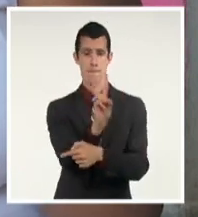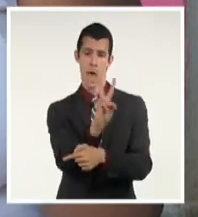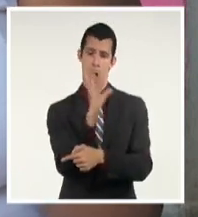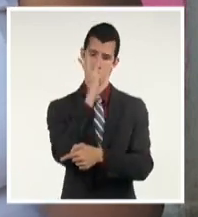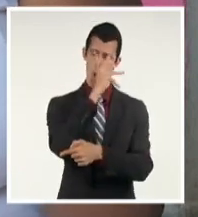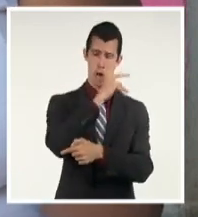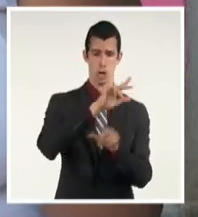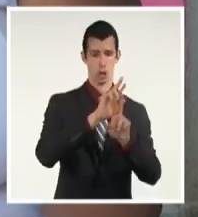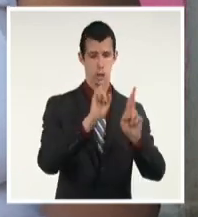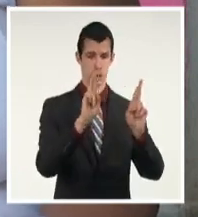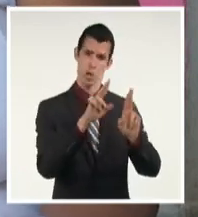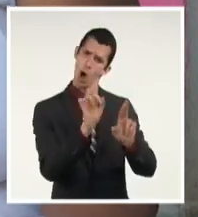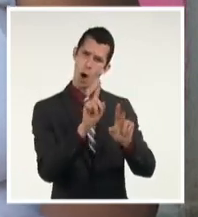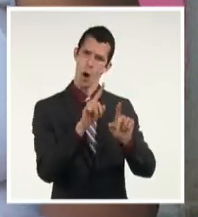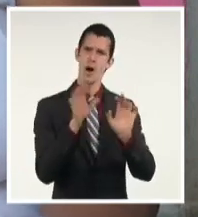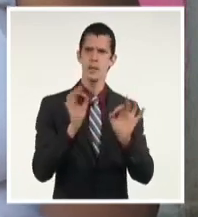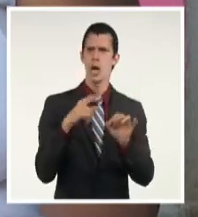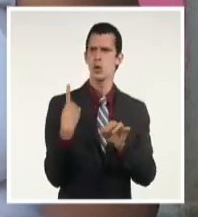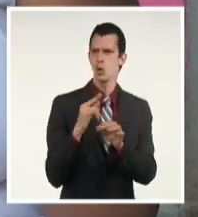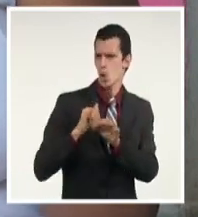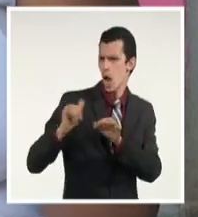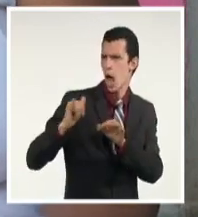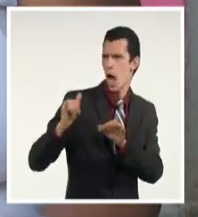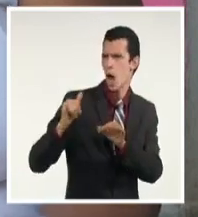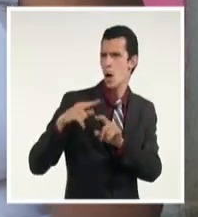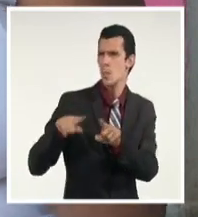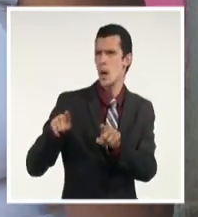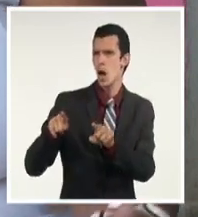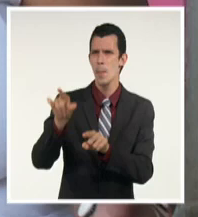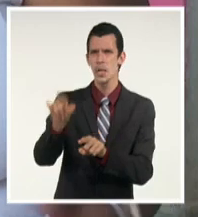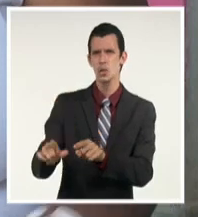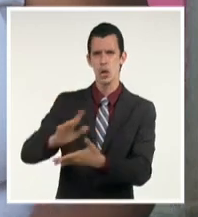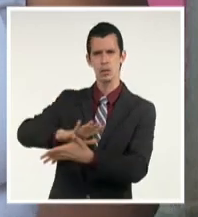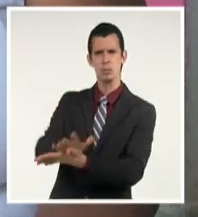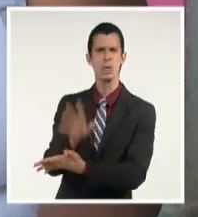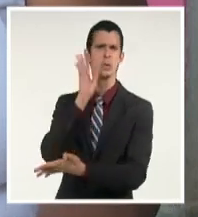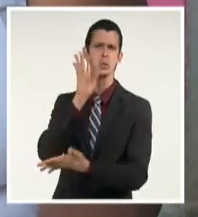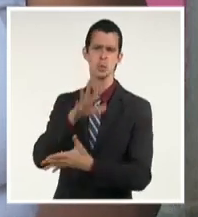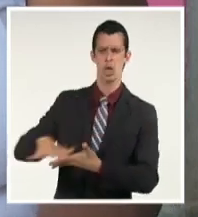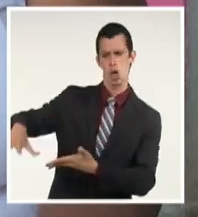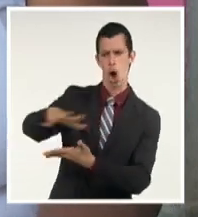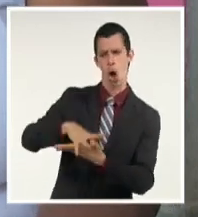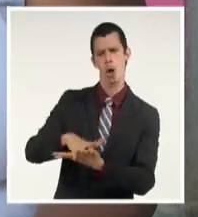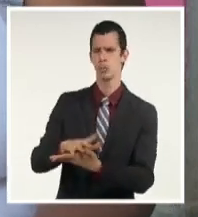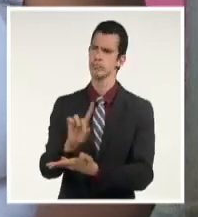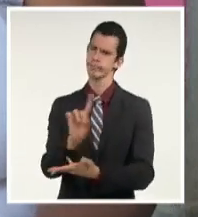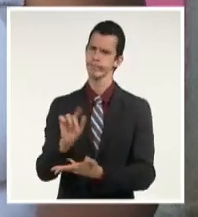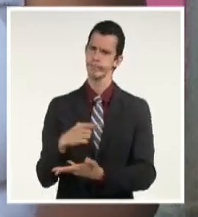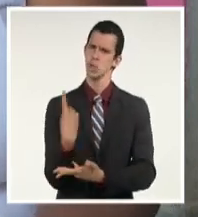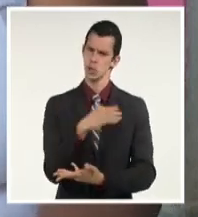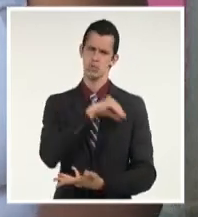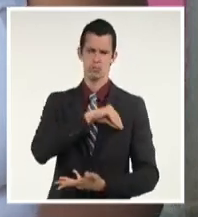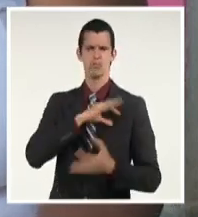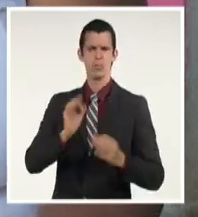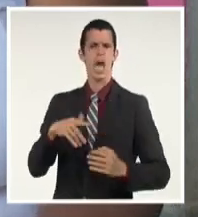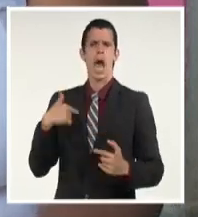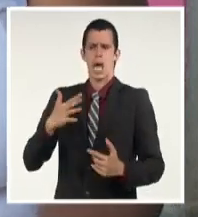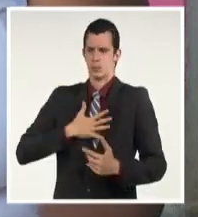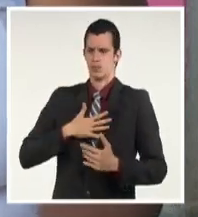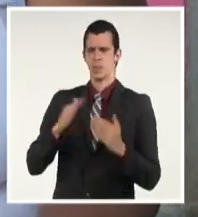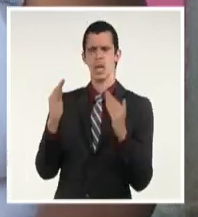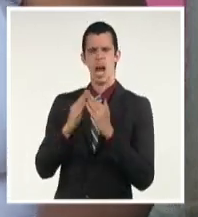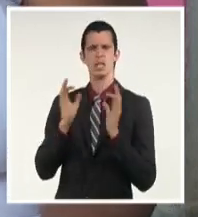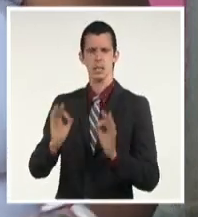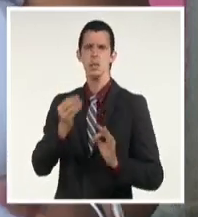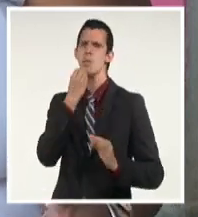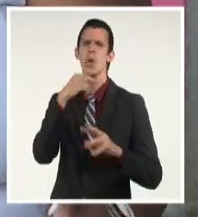el que se deje imaginar. Porque para nosotros esto no es un barrio imaginar. Para nosotros esto es un gran barrio. Un barrio de oportunidades.